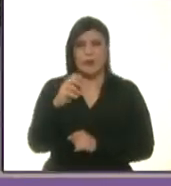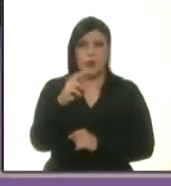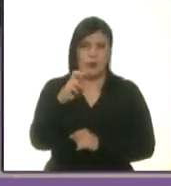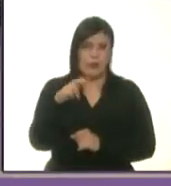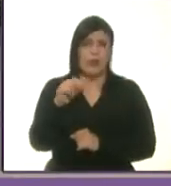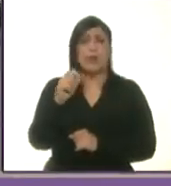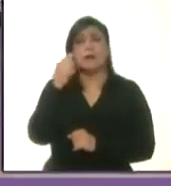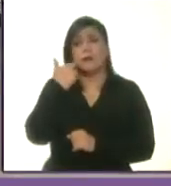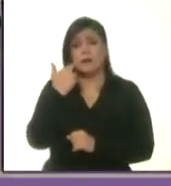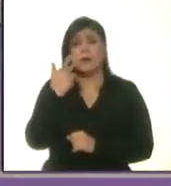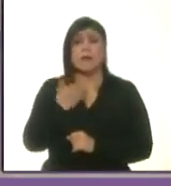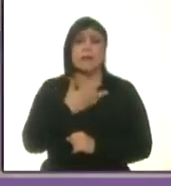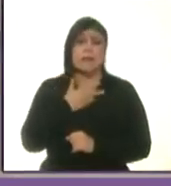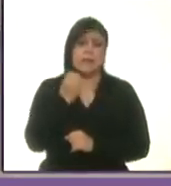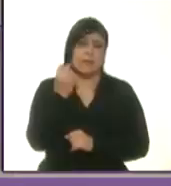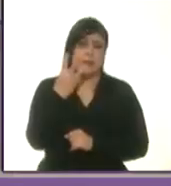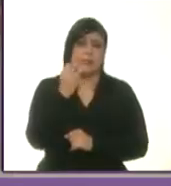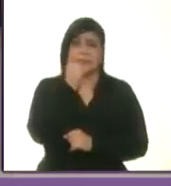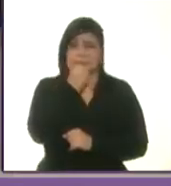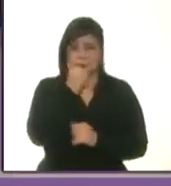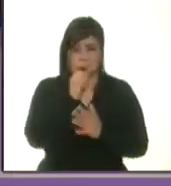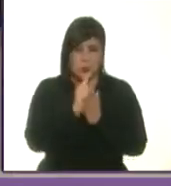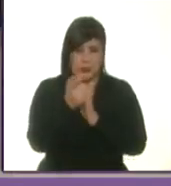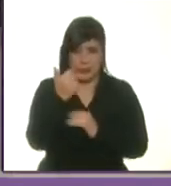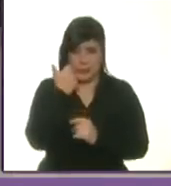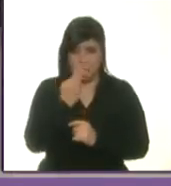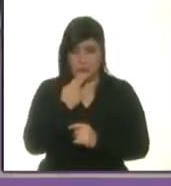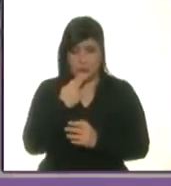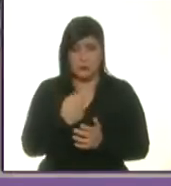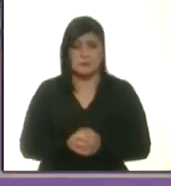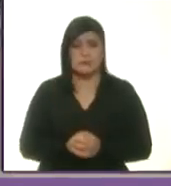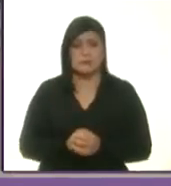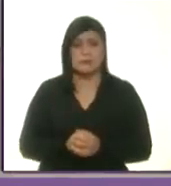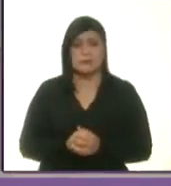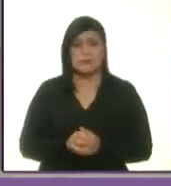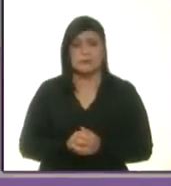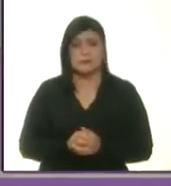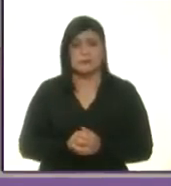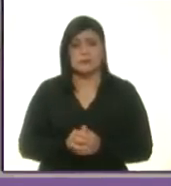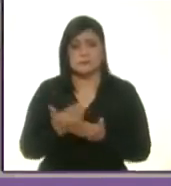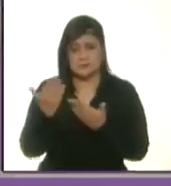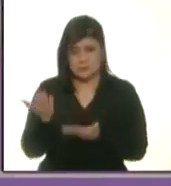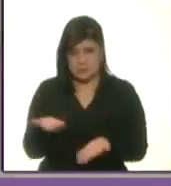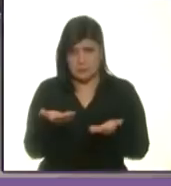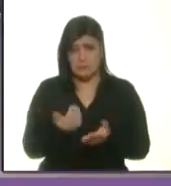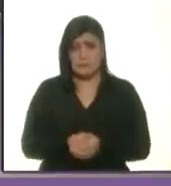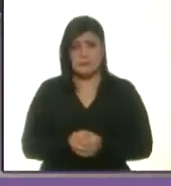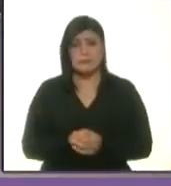usted tiene tres segundos nos gustaría utilizar adelante